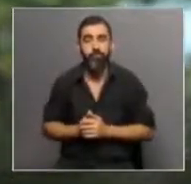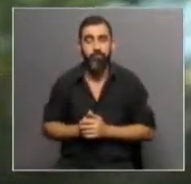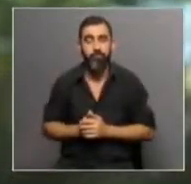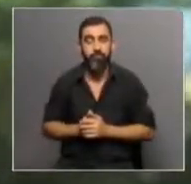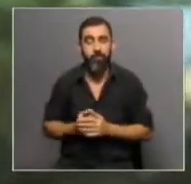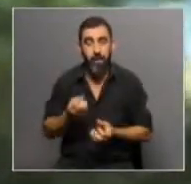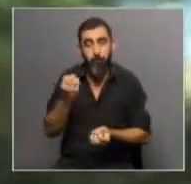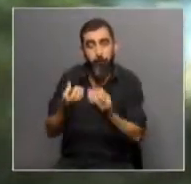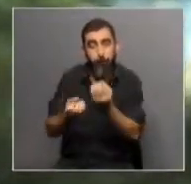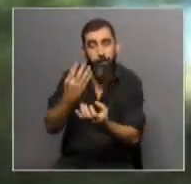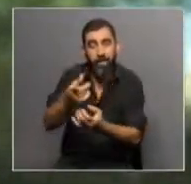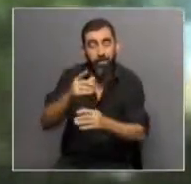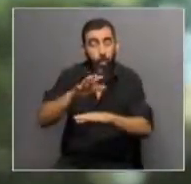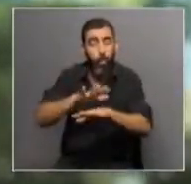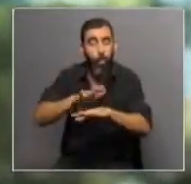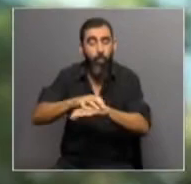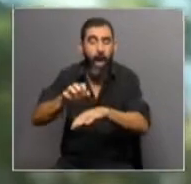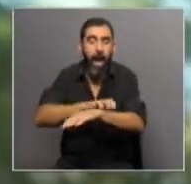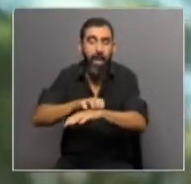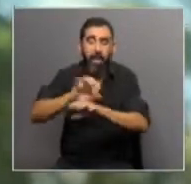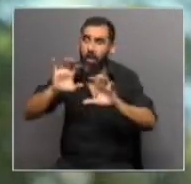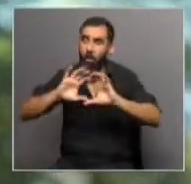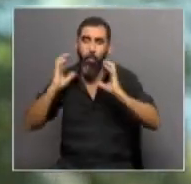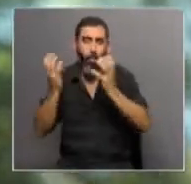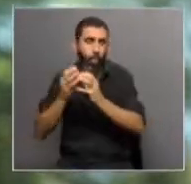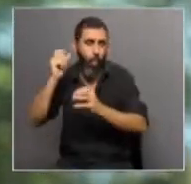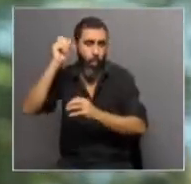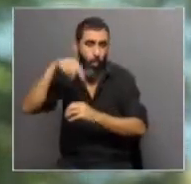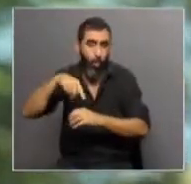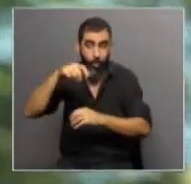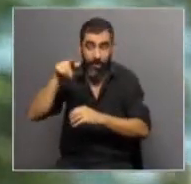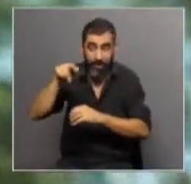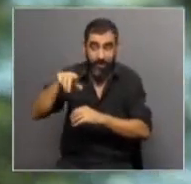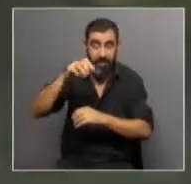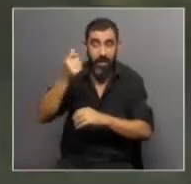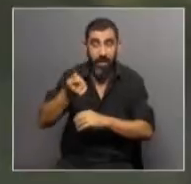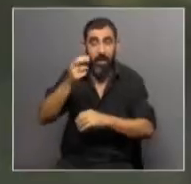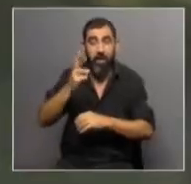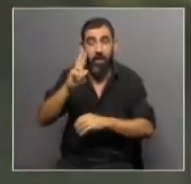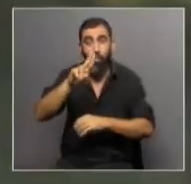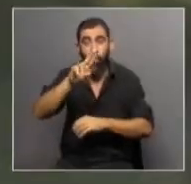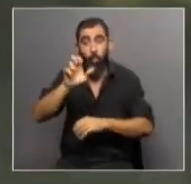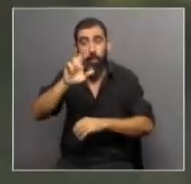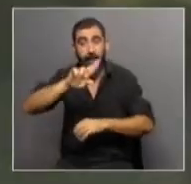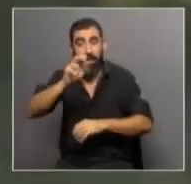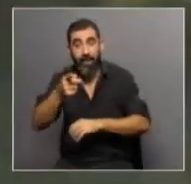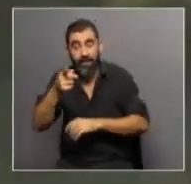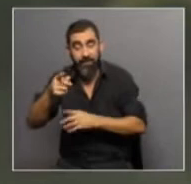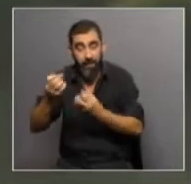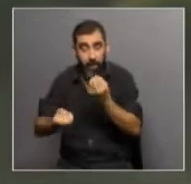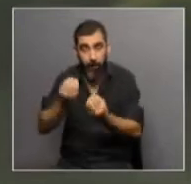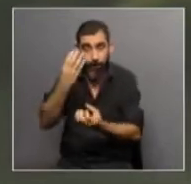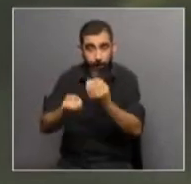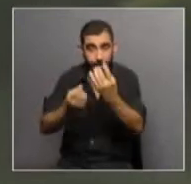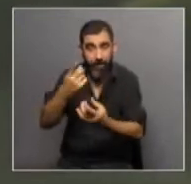Las plantas son una de las causas de alergias más comunes en el mundo. La aruera en especial pertenece a una familia que es la